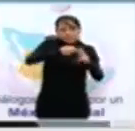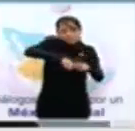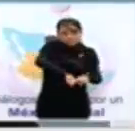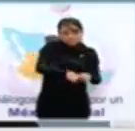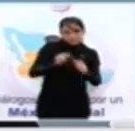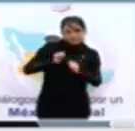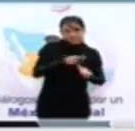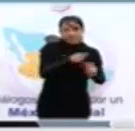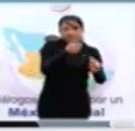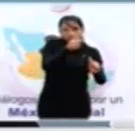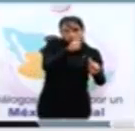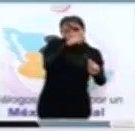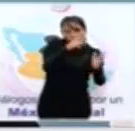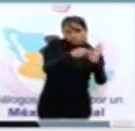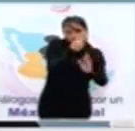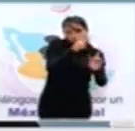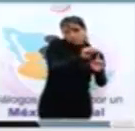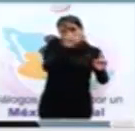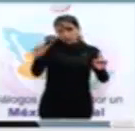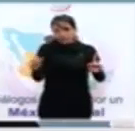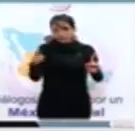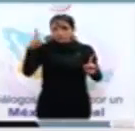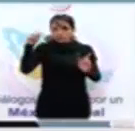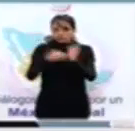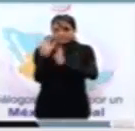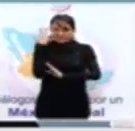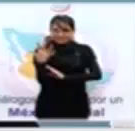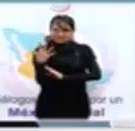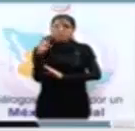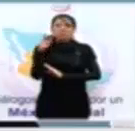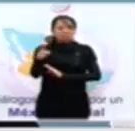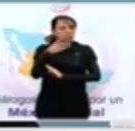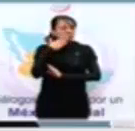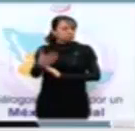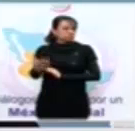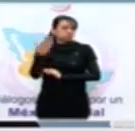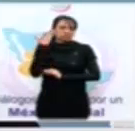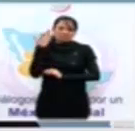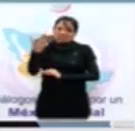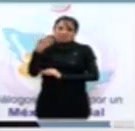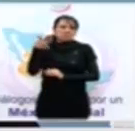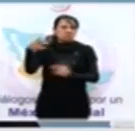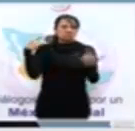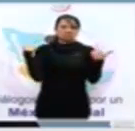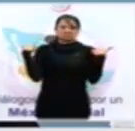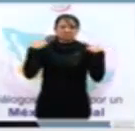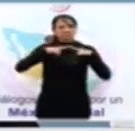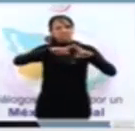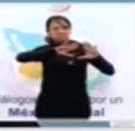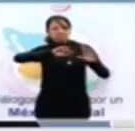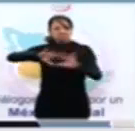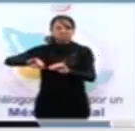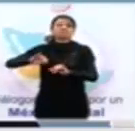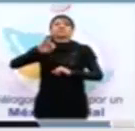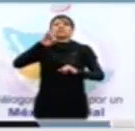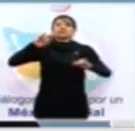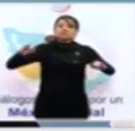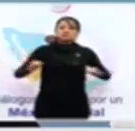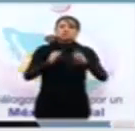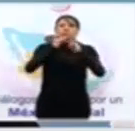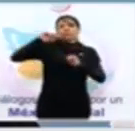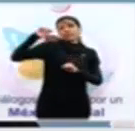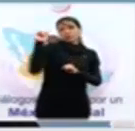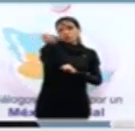de la Secretaría de Desarrollo Social de agosto de 2002 a noviembre de 2005, fue catedrático de tiempo completo